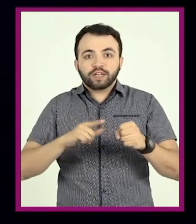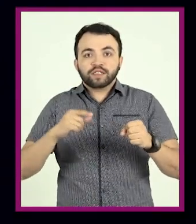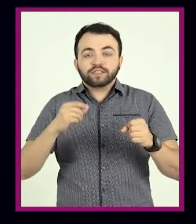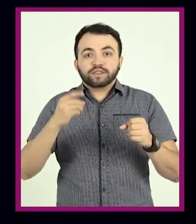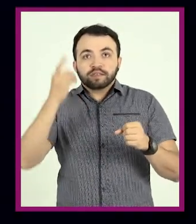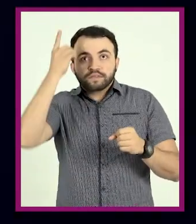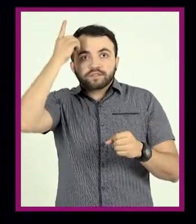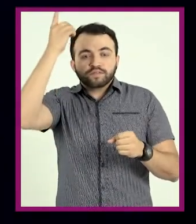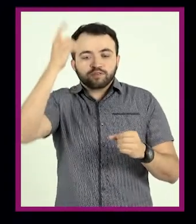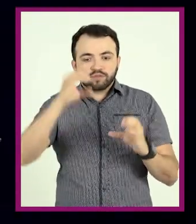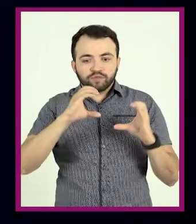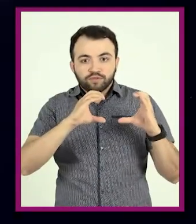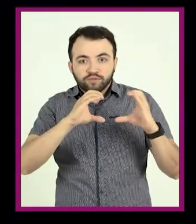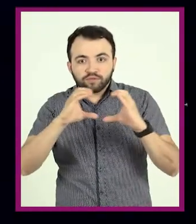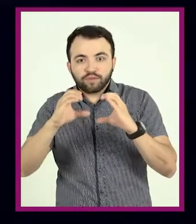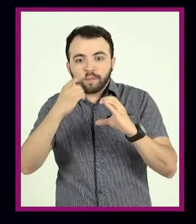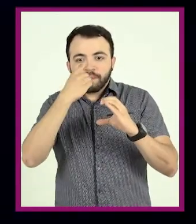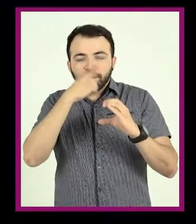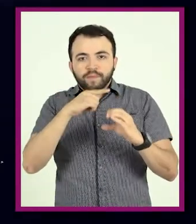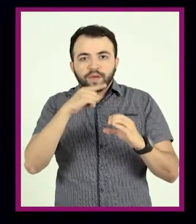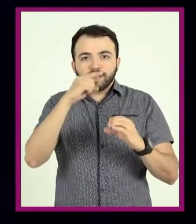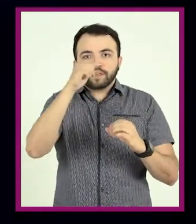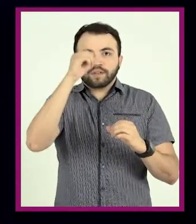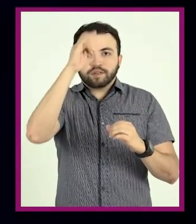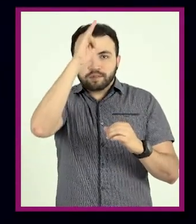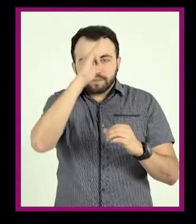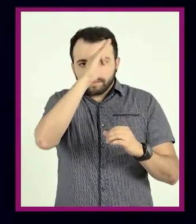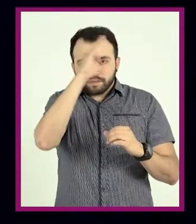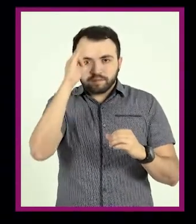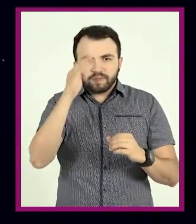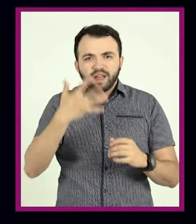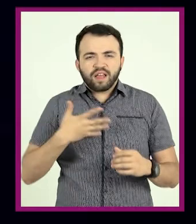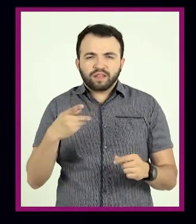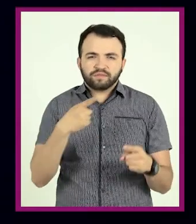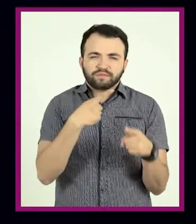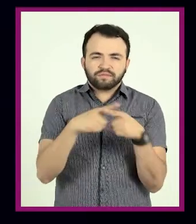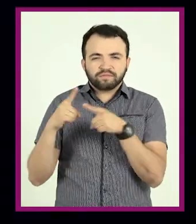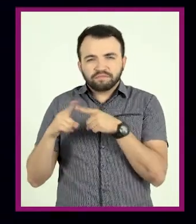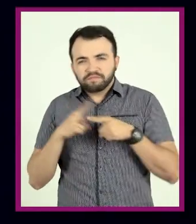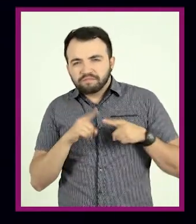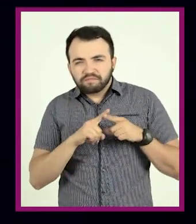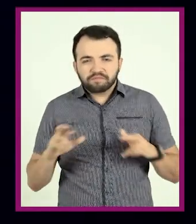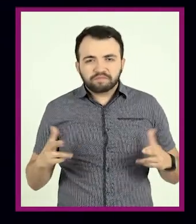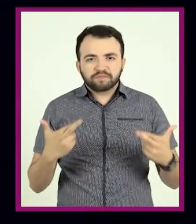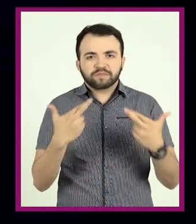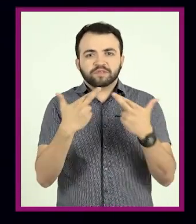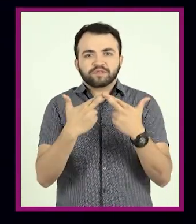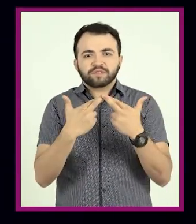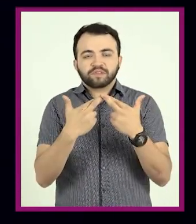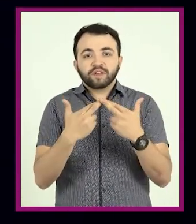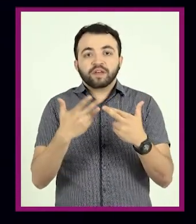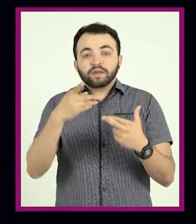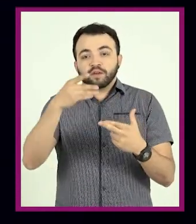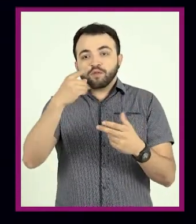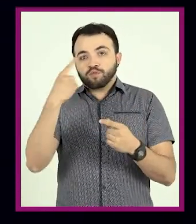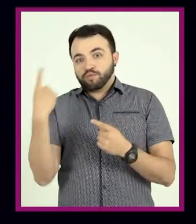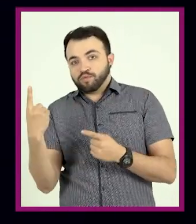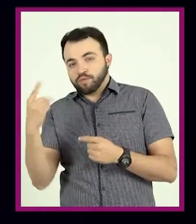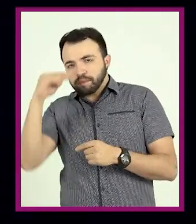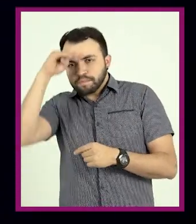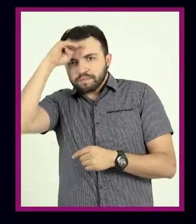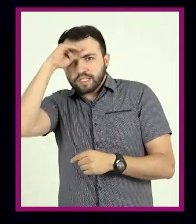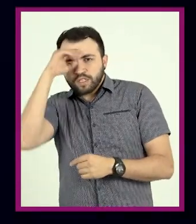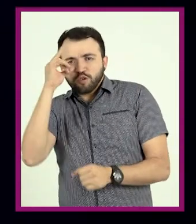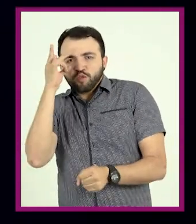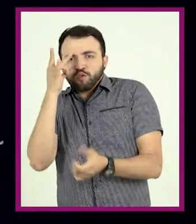que se considera divina y se le rinde culto. Existen varios tipos de religiones: las monoteístas, que consideran que